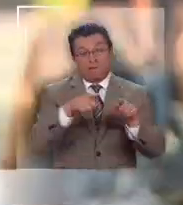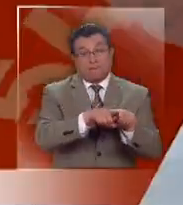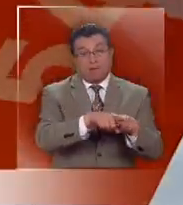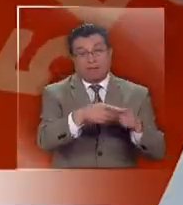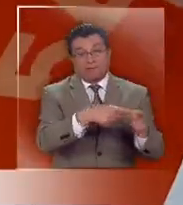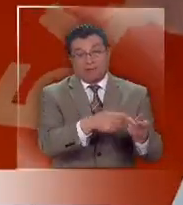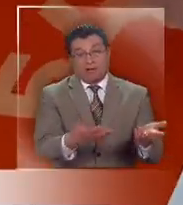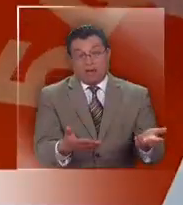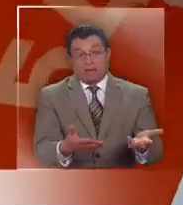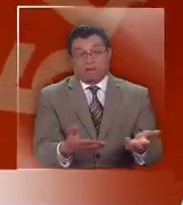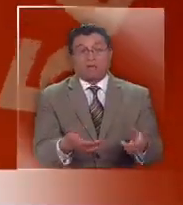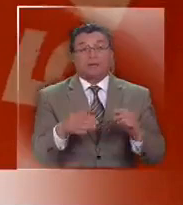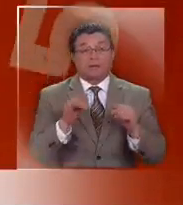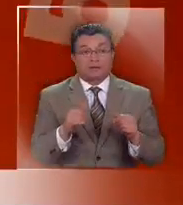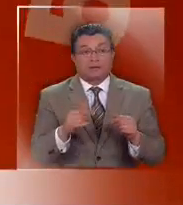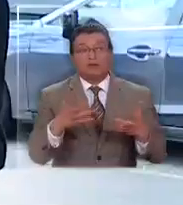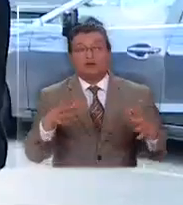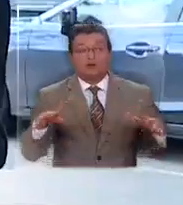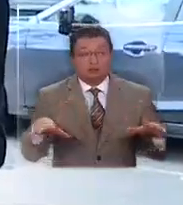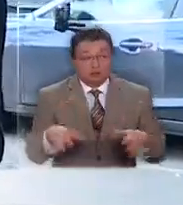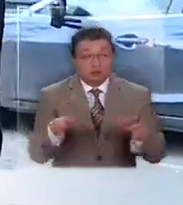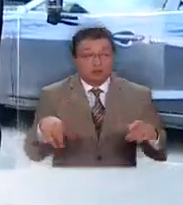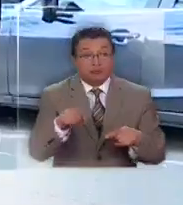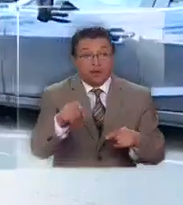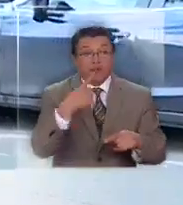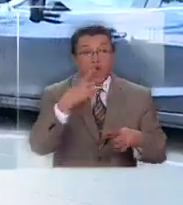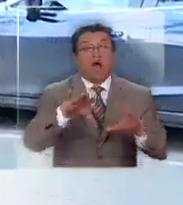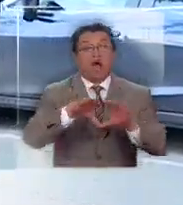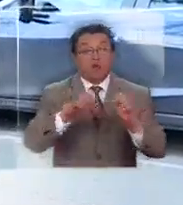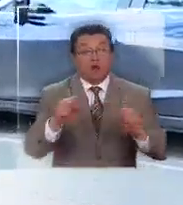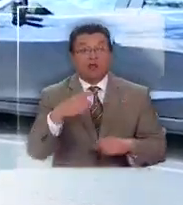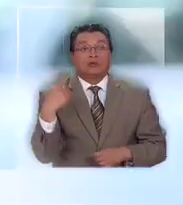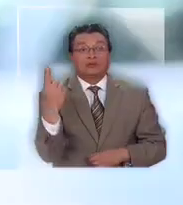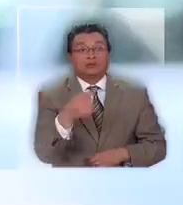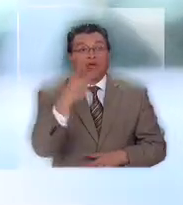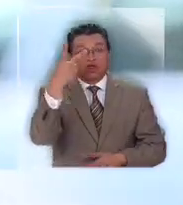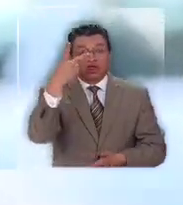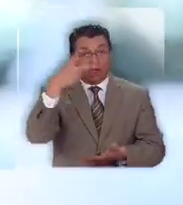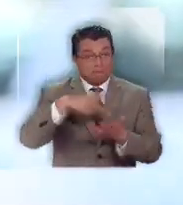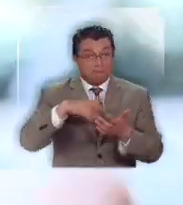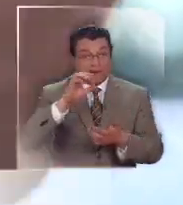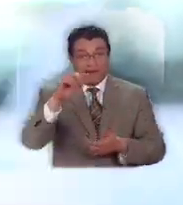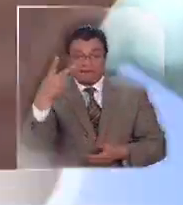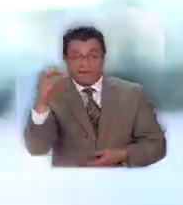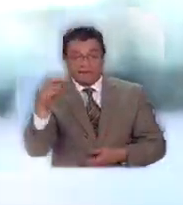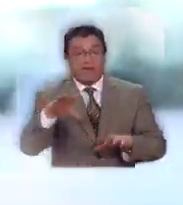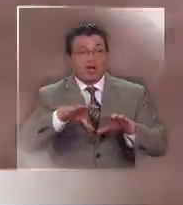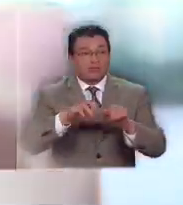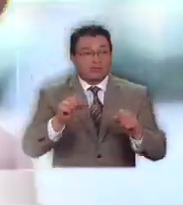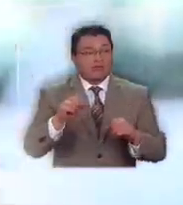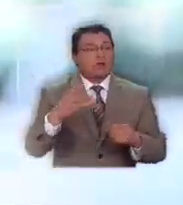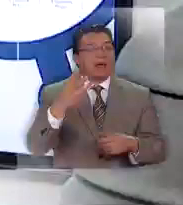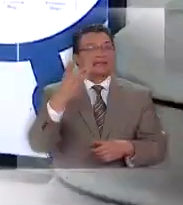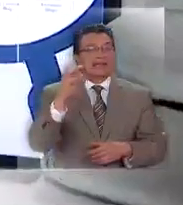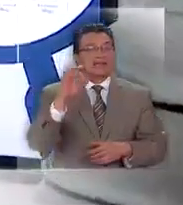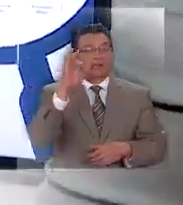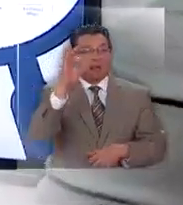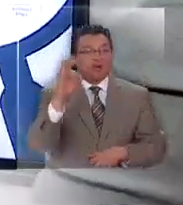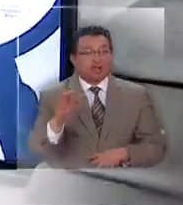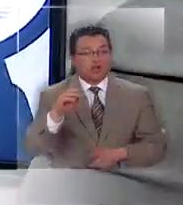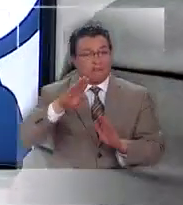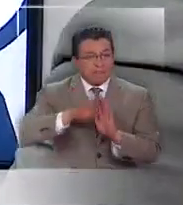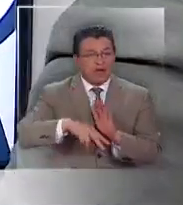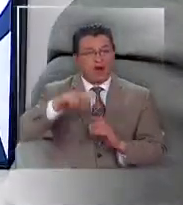esto también actitud la convocó a un gran acuerdo para que el 2020 hay un 30 por ciento menos del imis